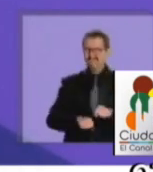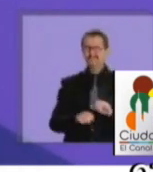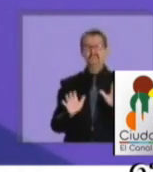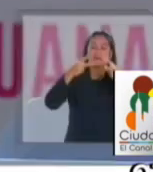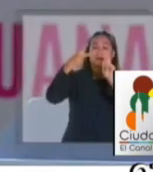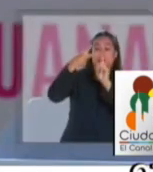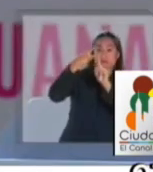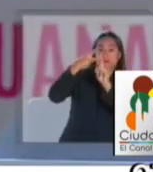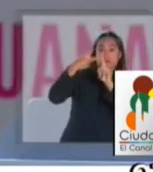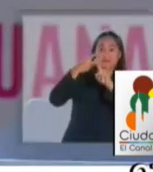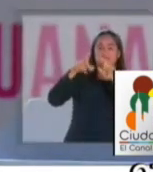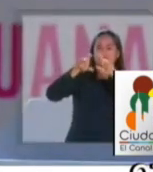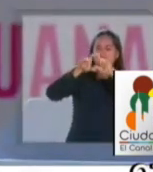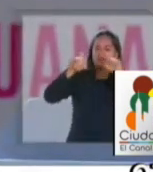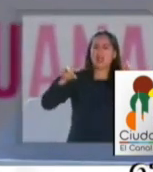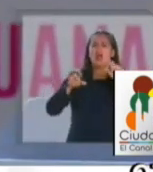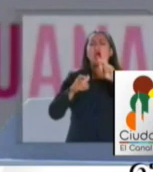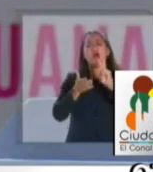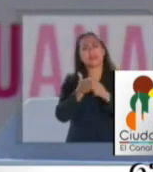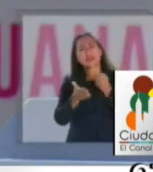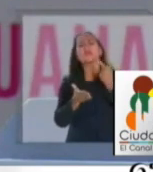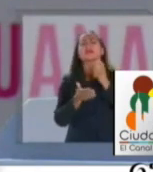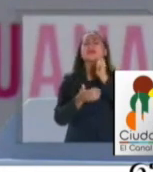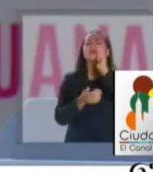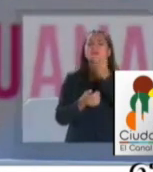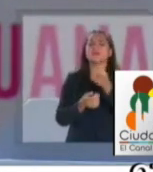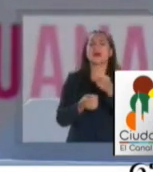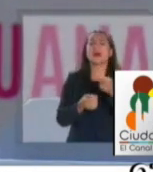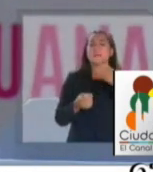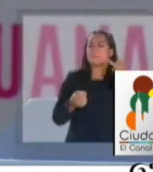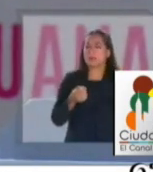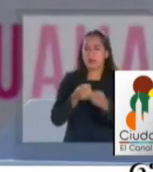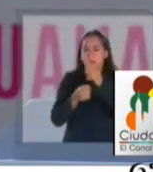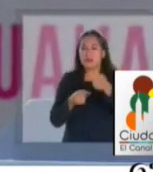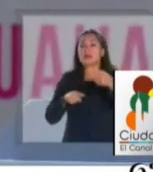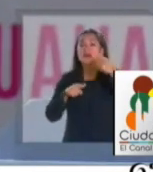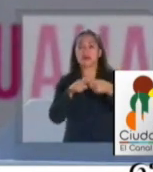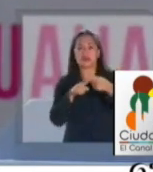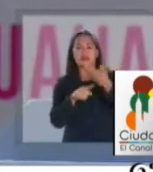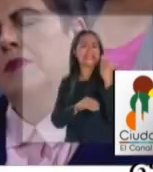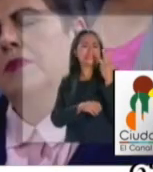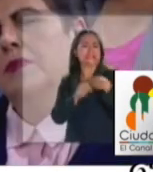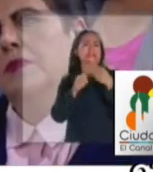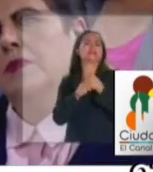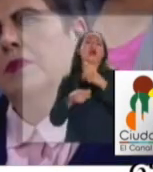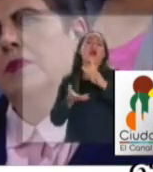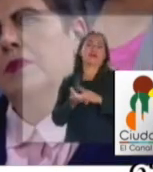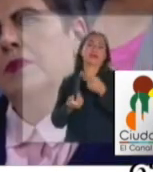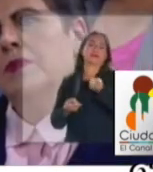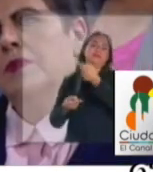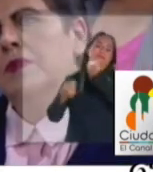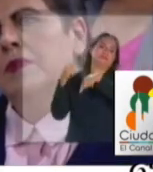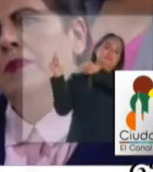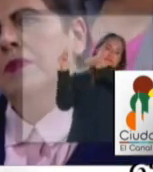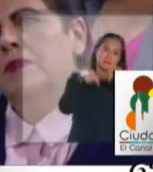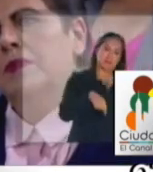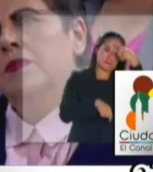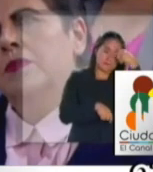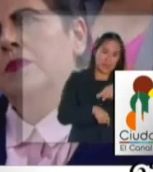pérdida y una orfandad anticipada del liderazgo. Así que la pregunta obligada está